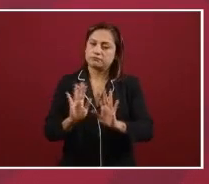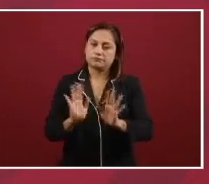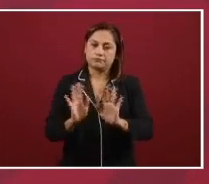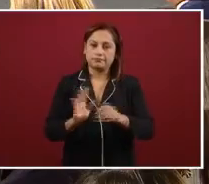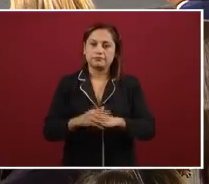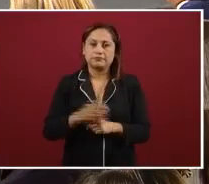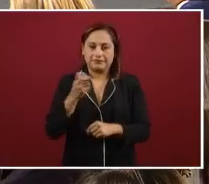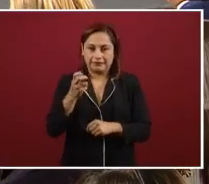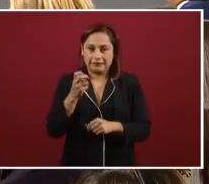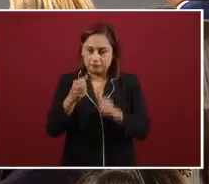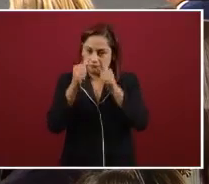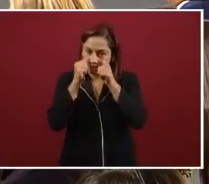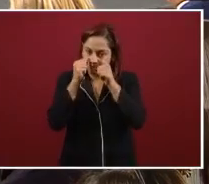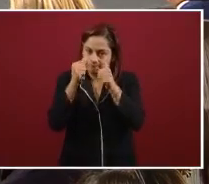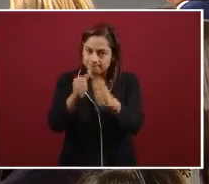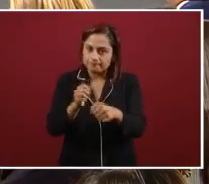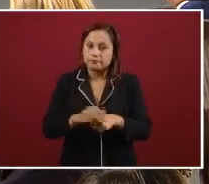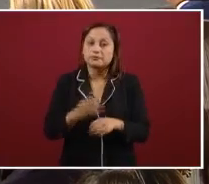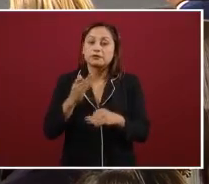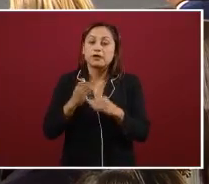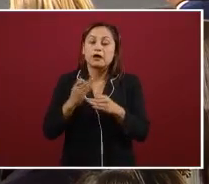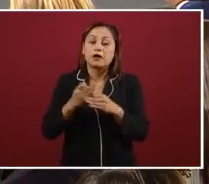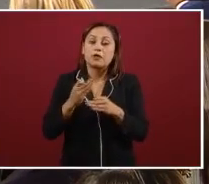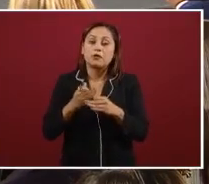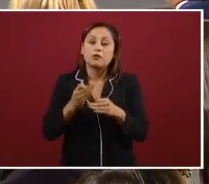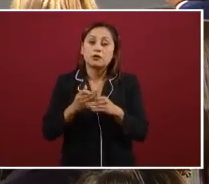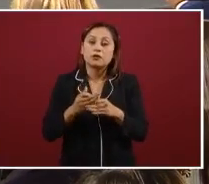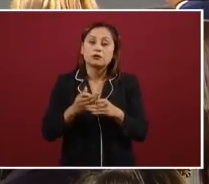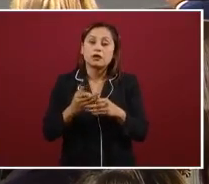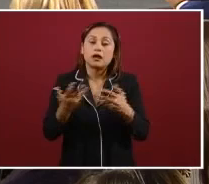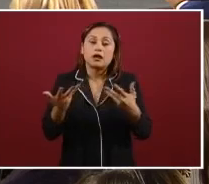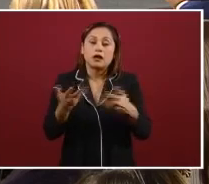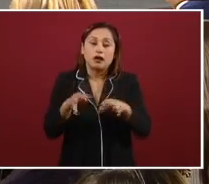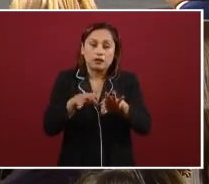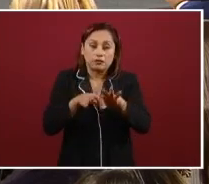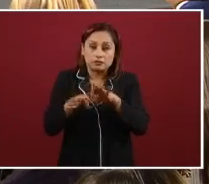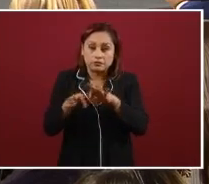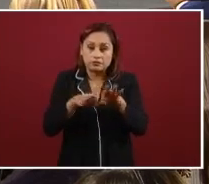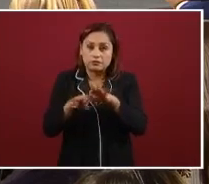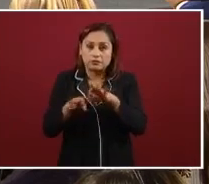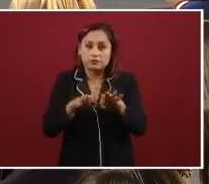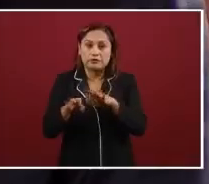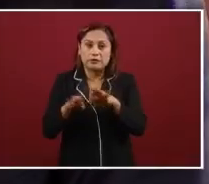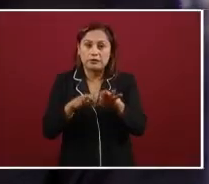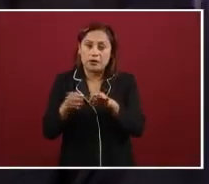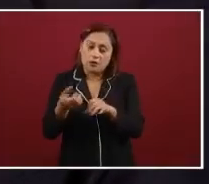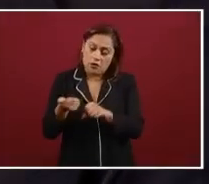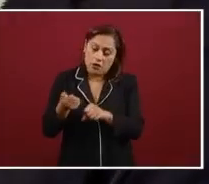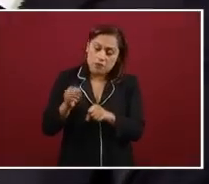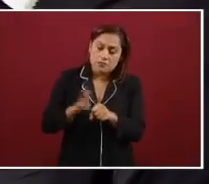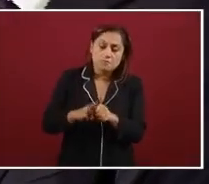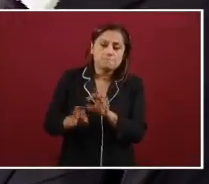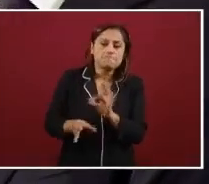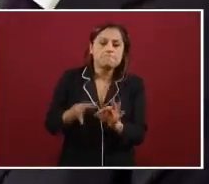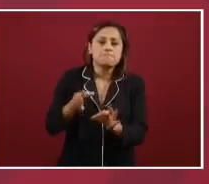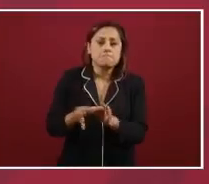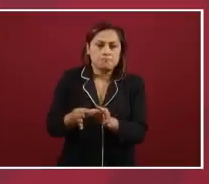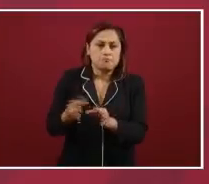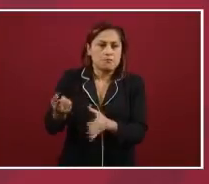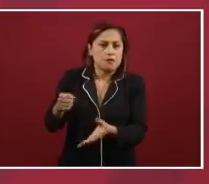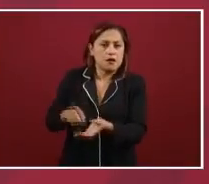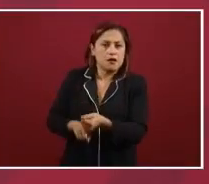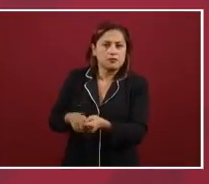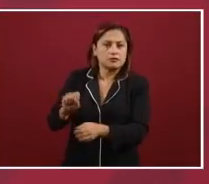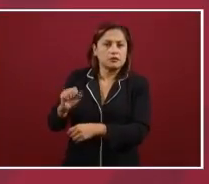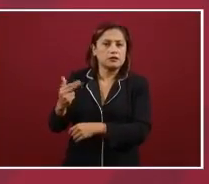un trabajo de buena administración. Hacienda está haciendo